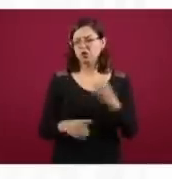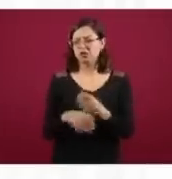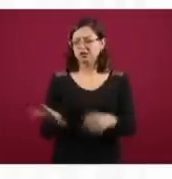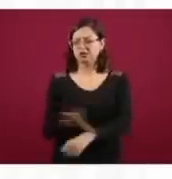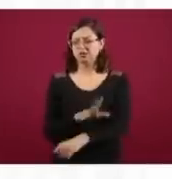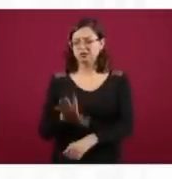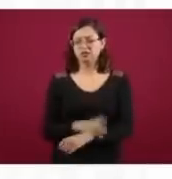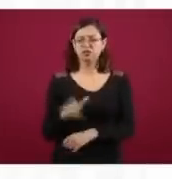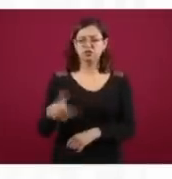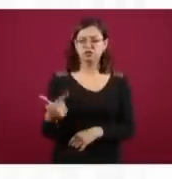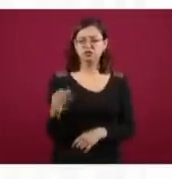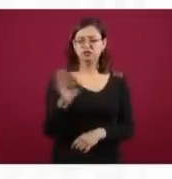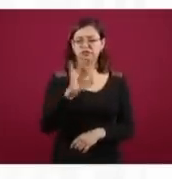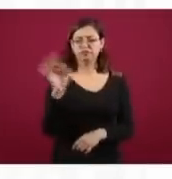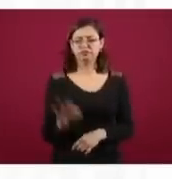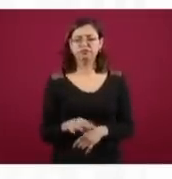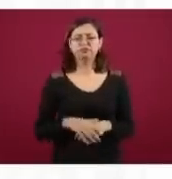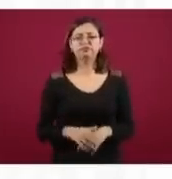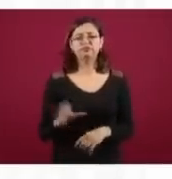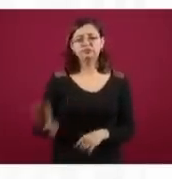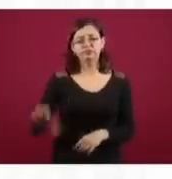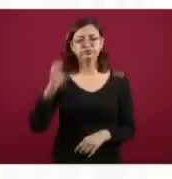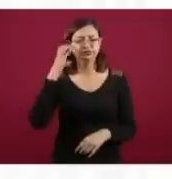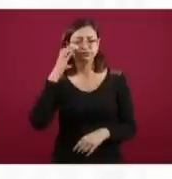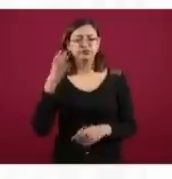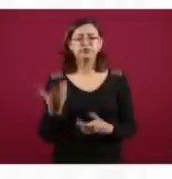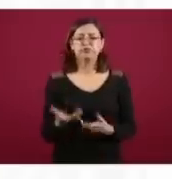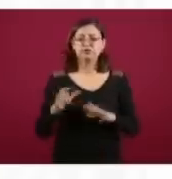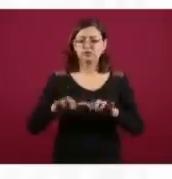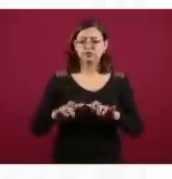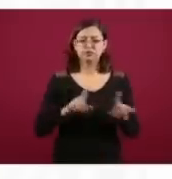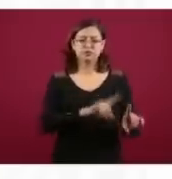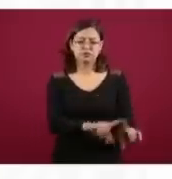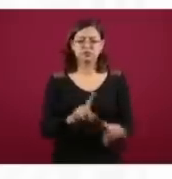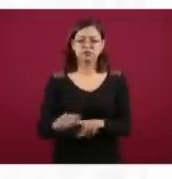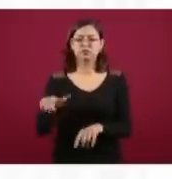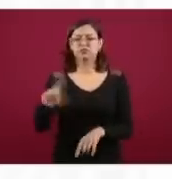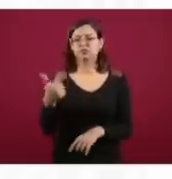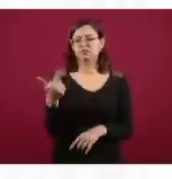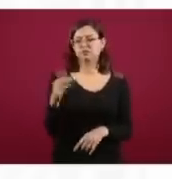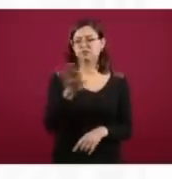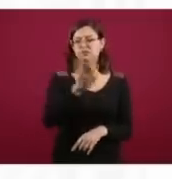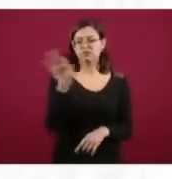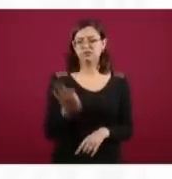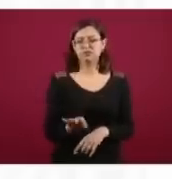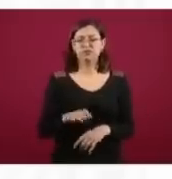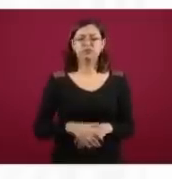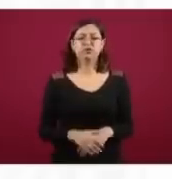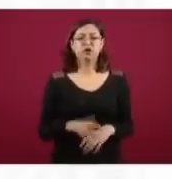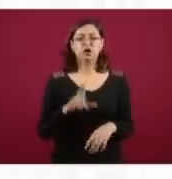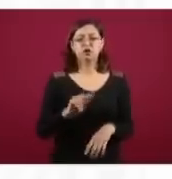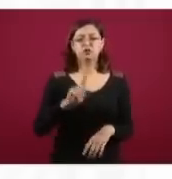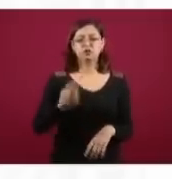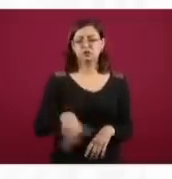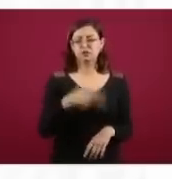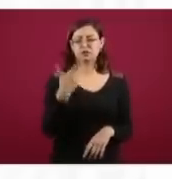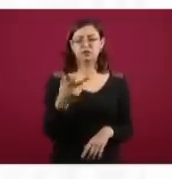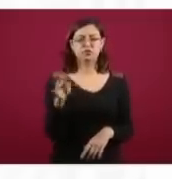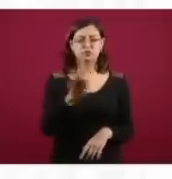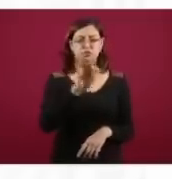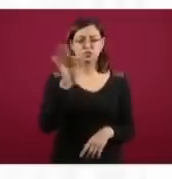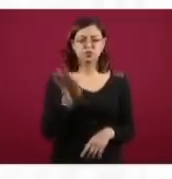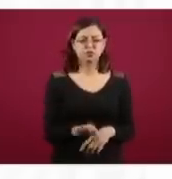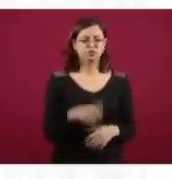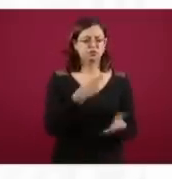con 12%, así como celulares y accesorios con otro 12%. El 88%